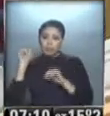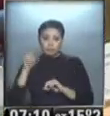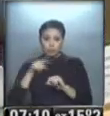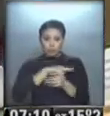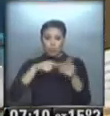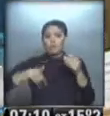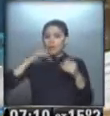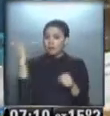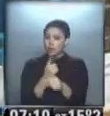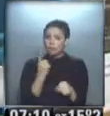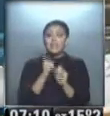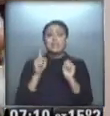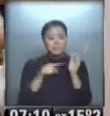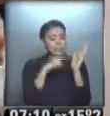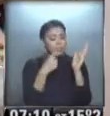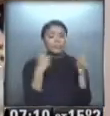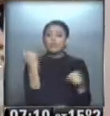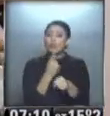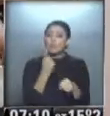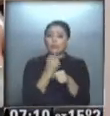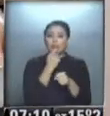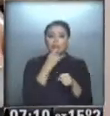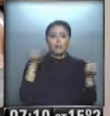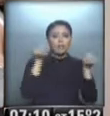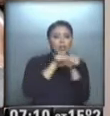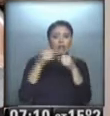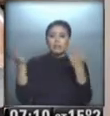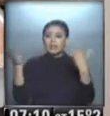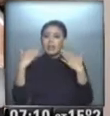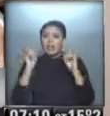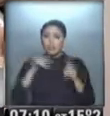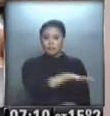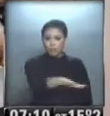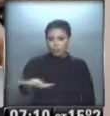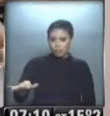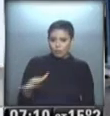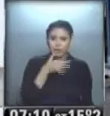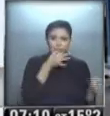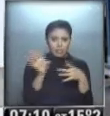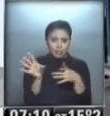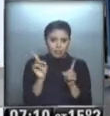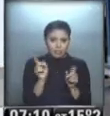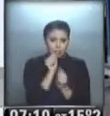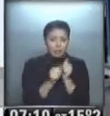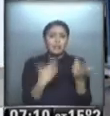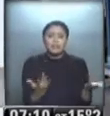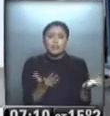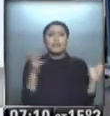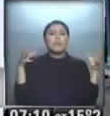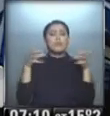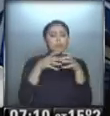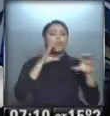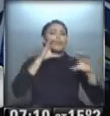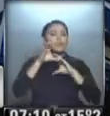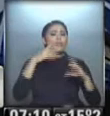Estipula además que no puede superponerse aire y cable en la misma zona geográfica. ¿Qué sucederá entonces con los grupos de